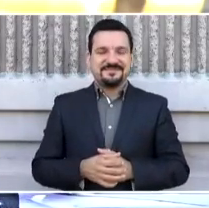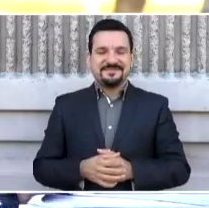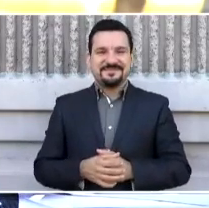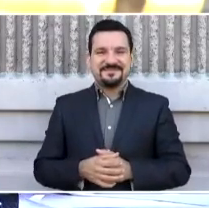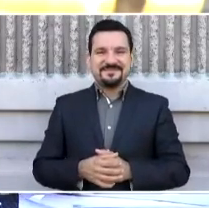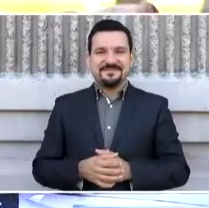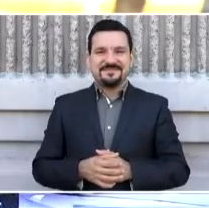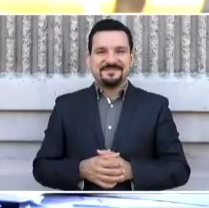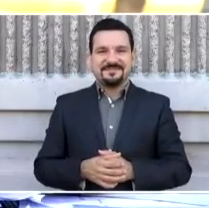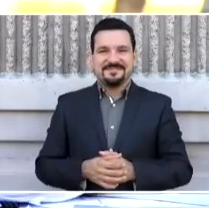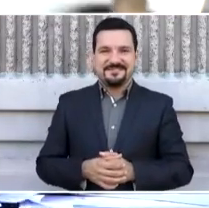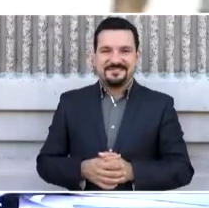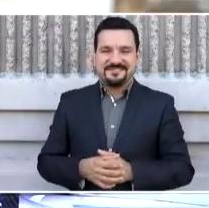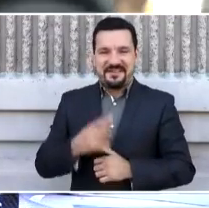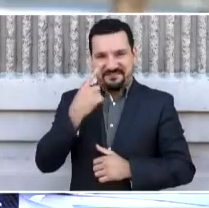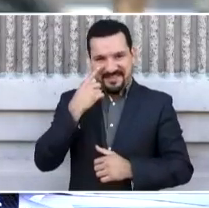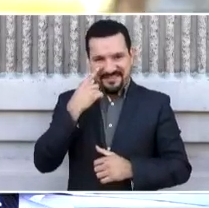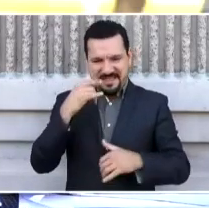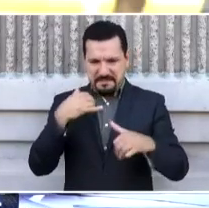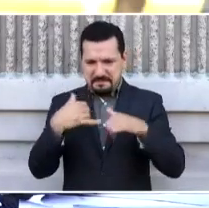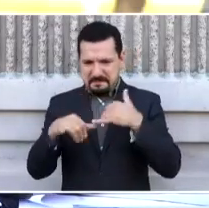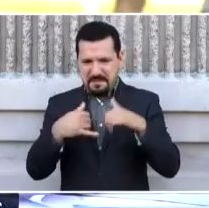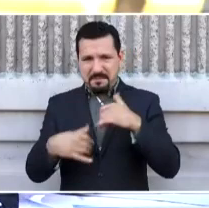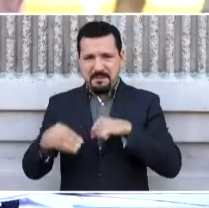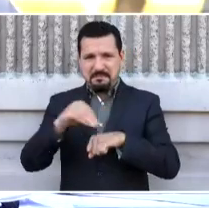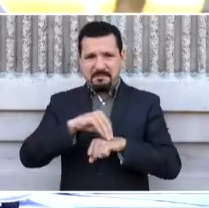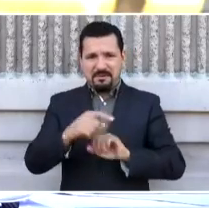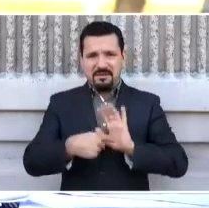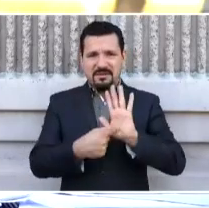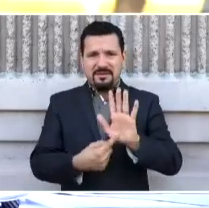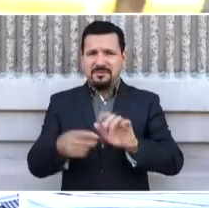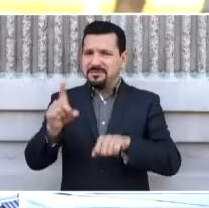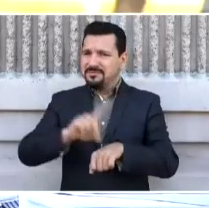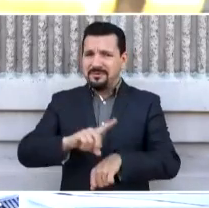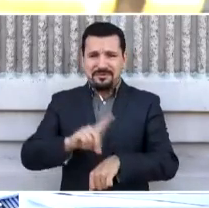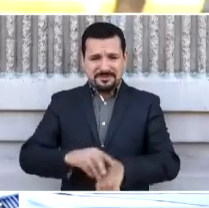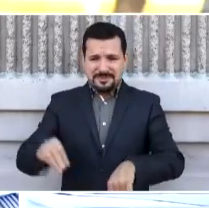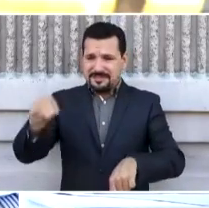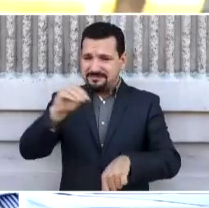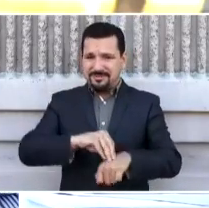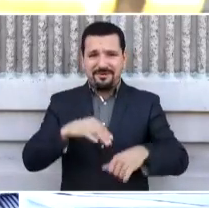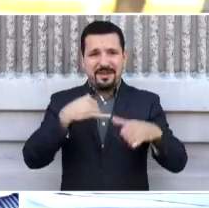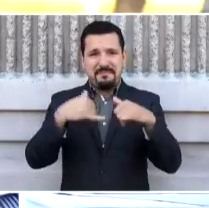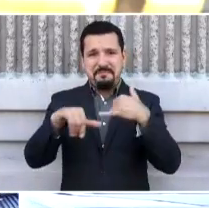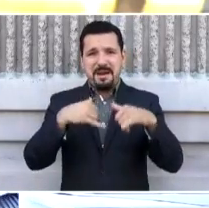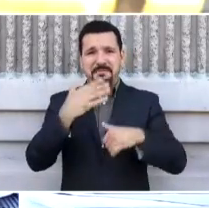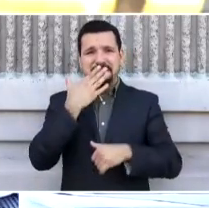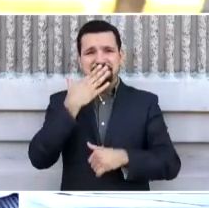tenemos, de hecho, el mapa, que es además todos los días informamos, debo decirles,